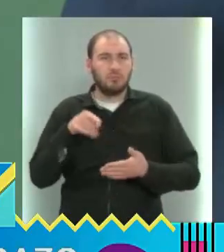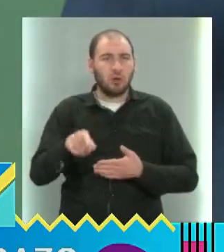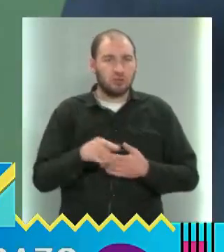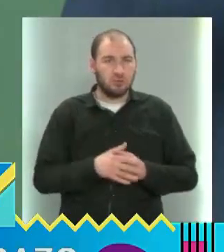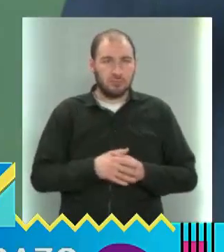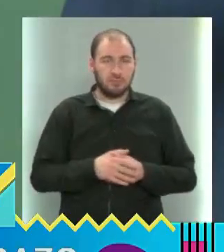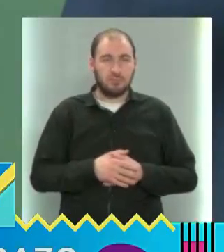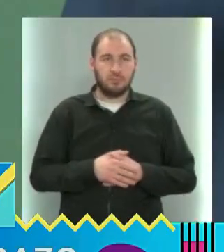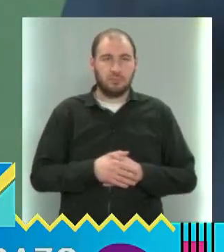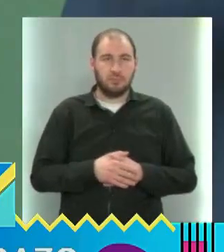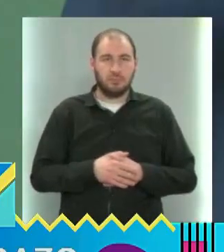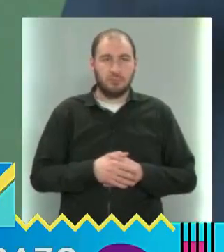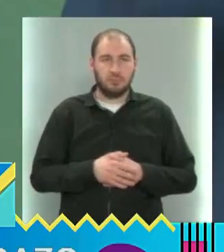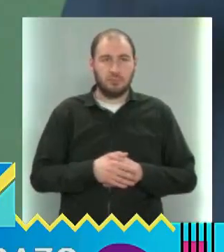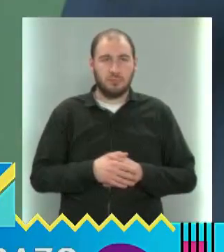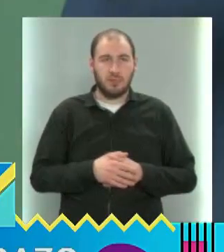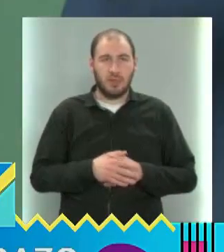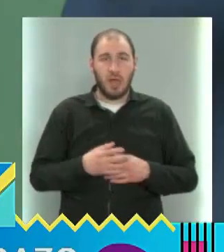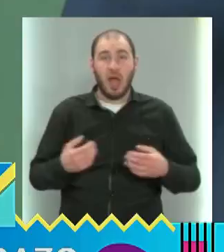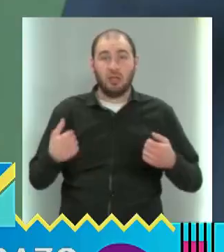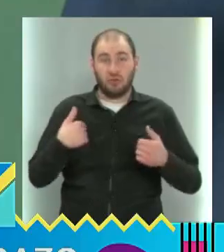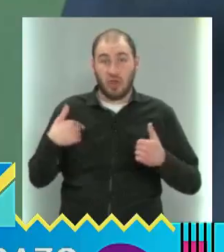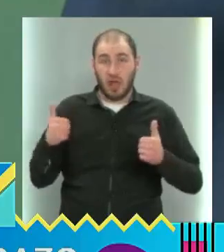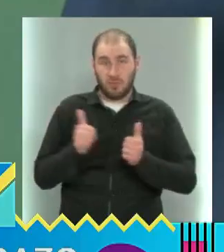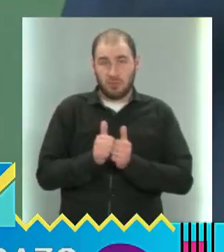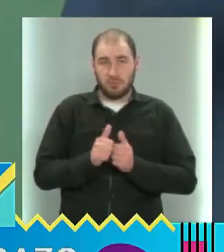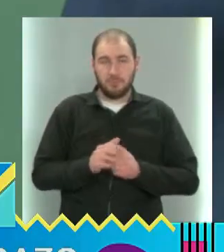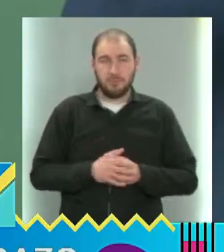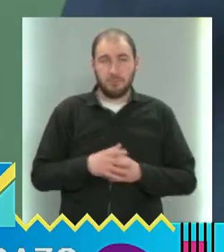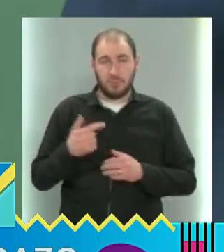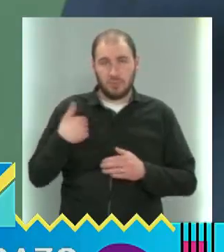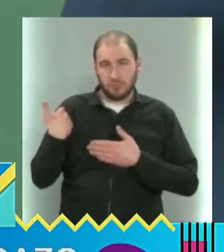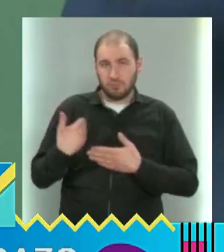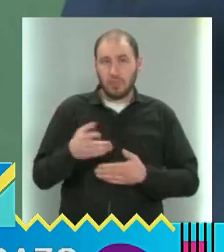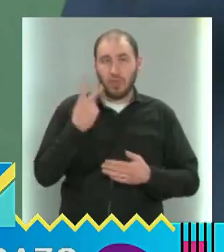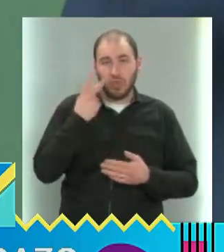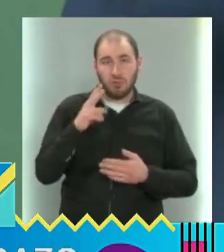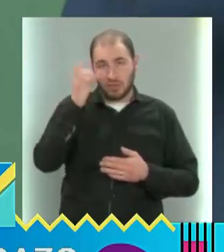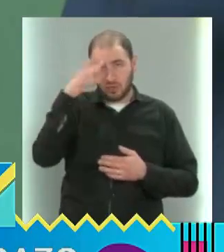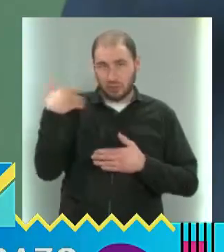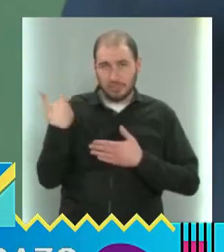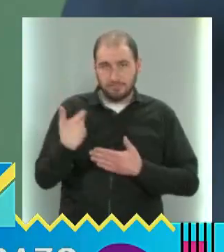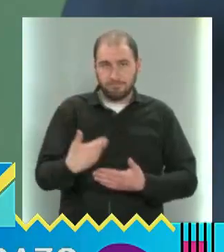La verdad es que por los acompañamientos que llevo haciendo desde el 2012,